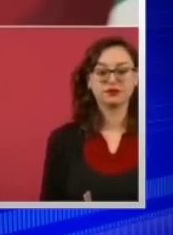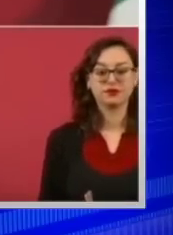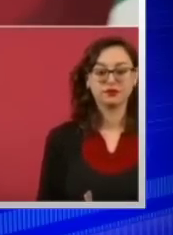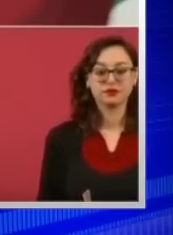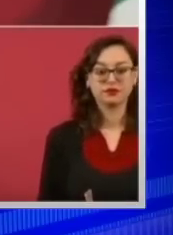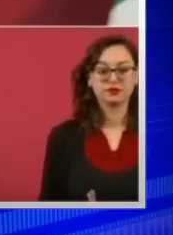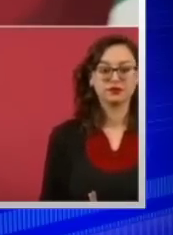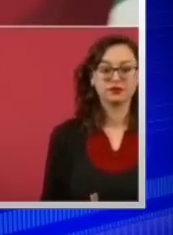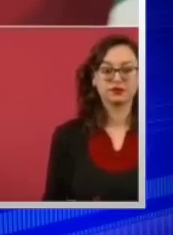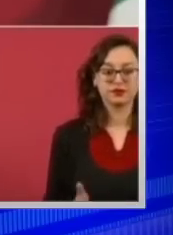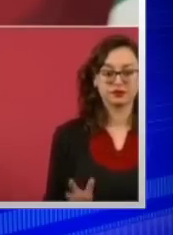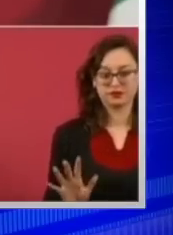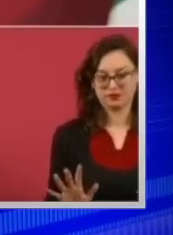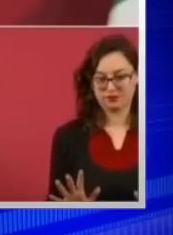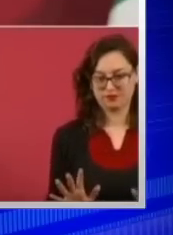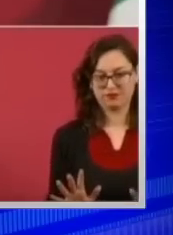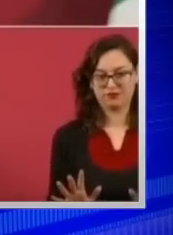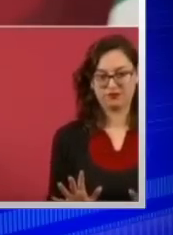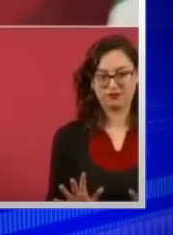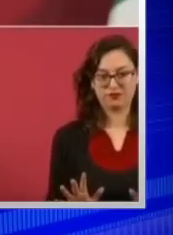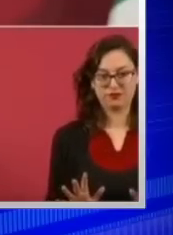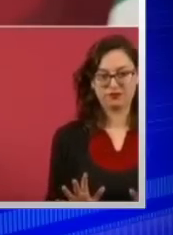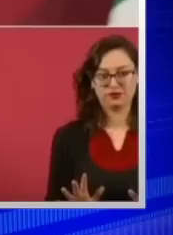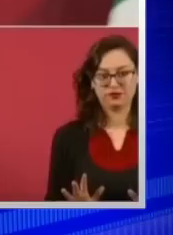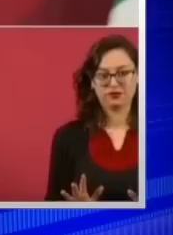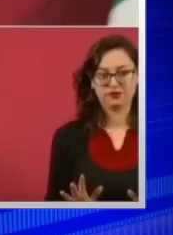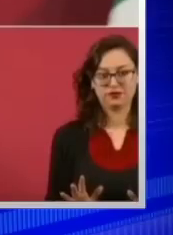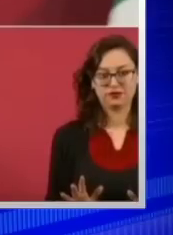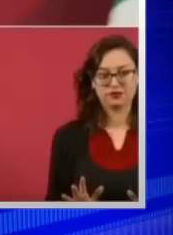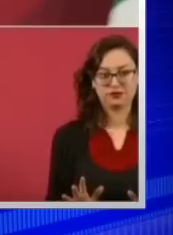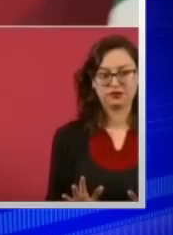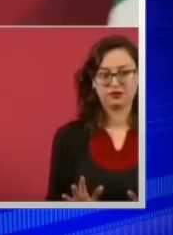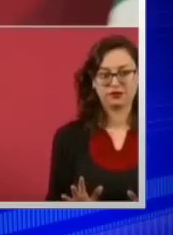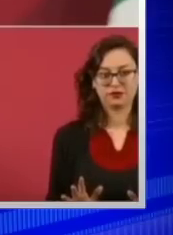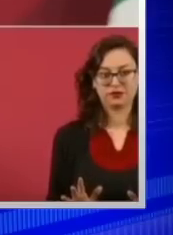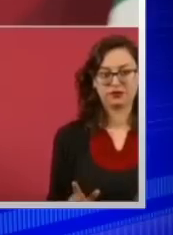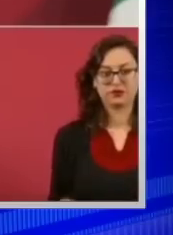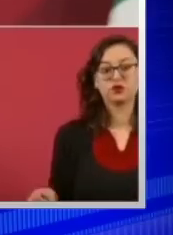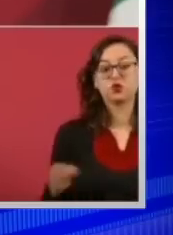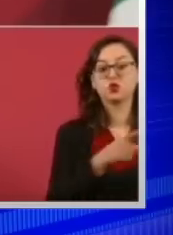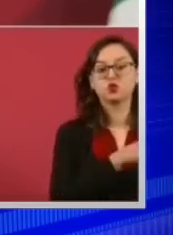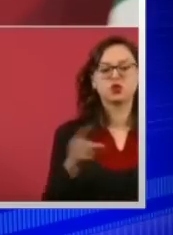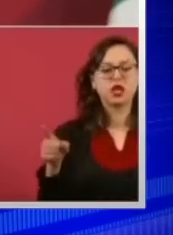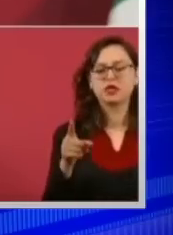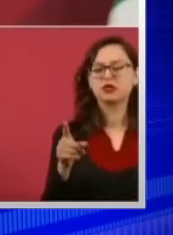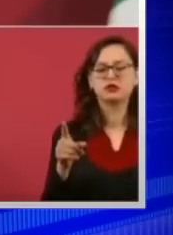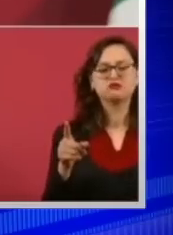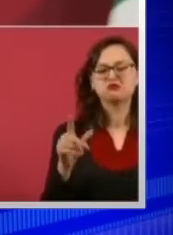a ver díganme si se acuerdan de una propuesta